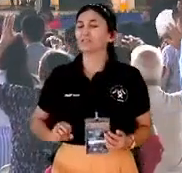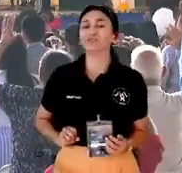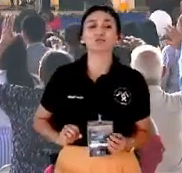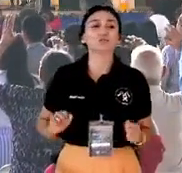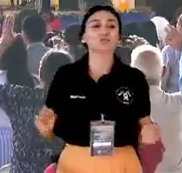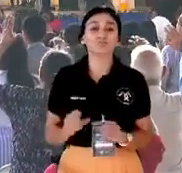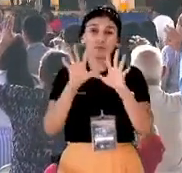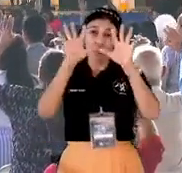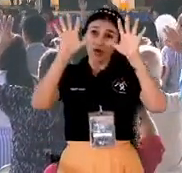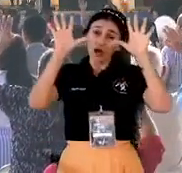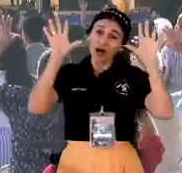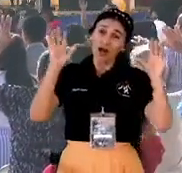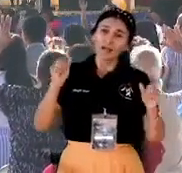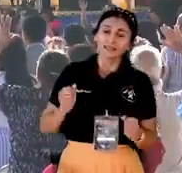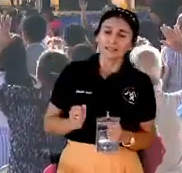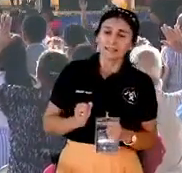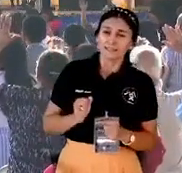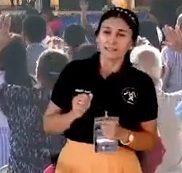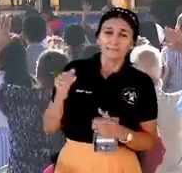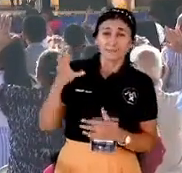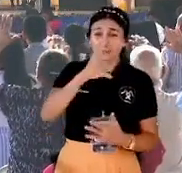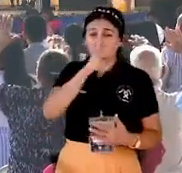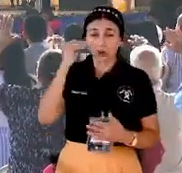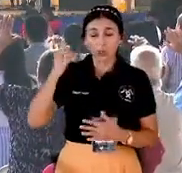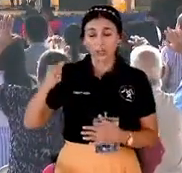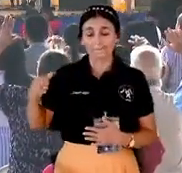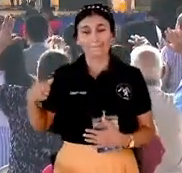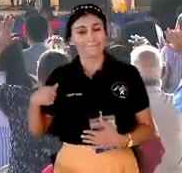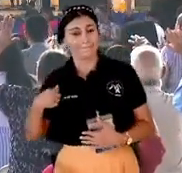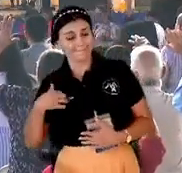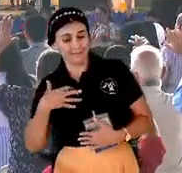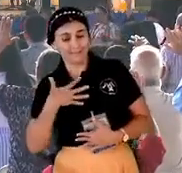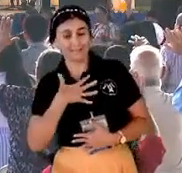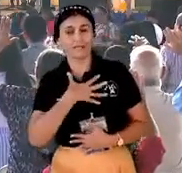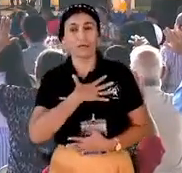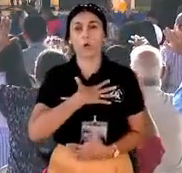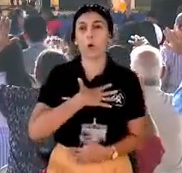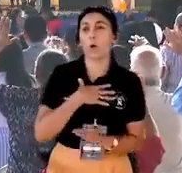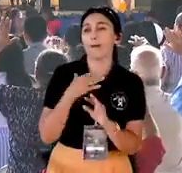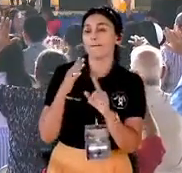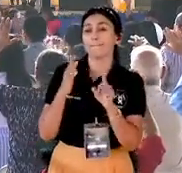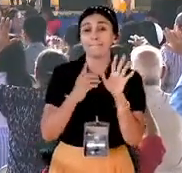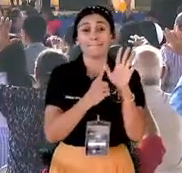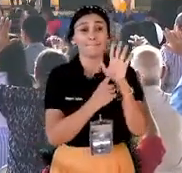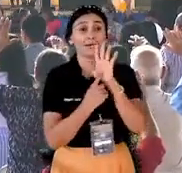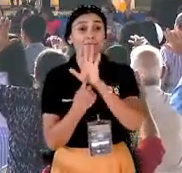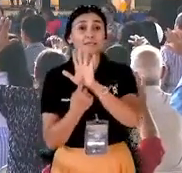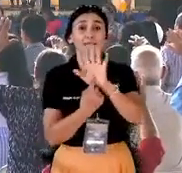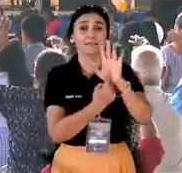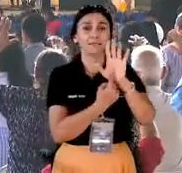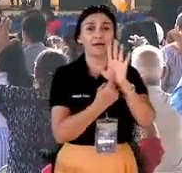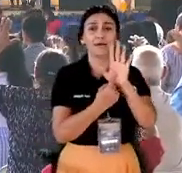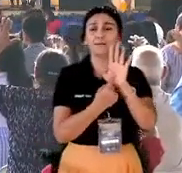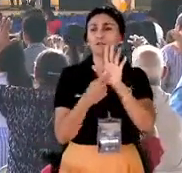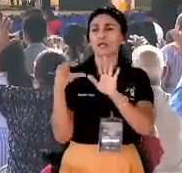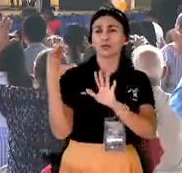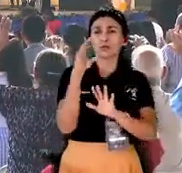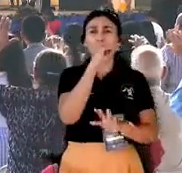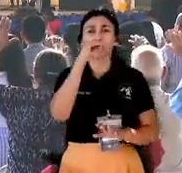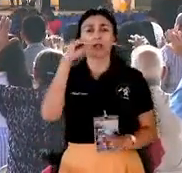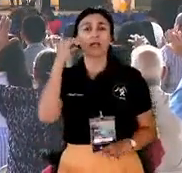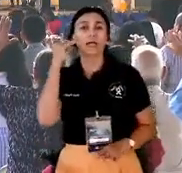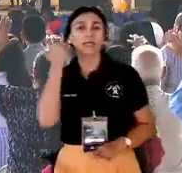de toda misericordia, presentamos delante de ti, Señor, todas nuestras mujeres de cada una de